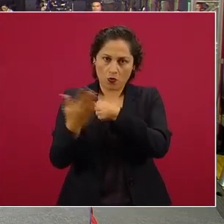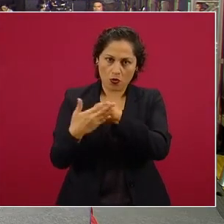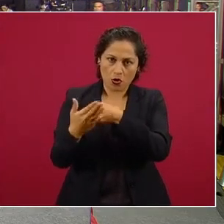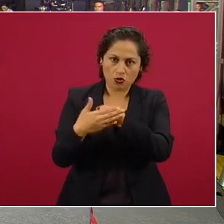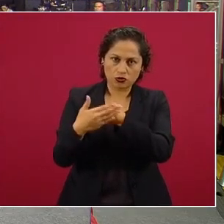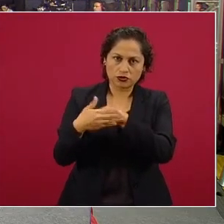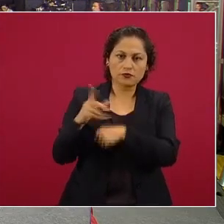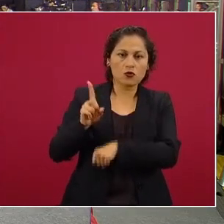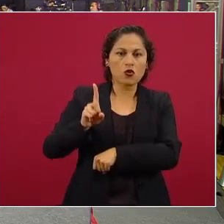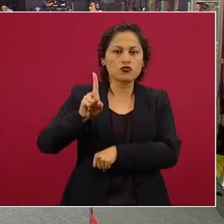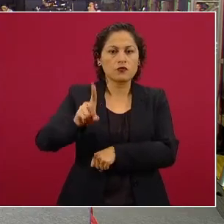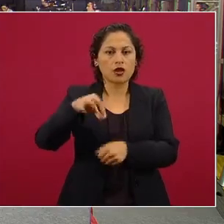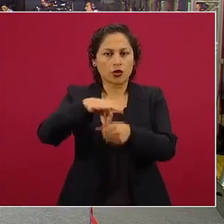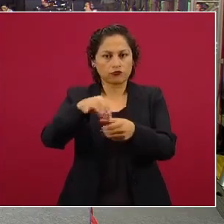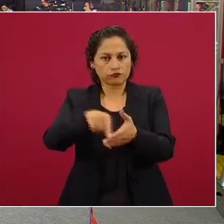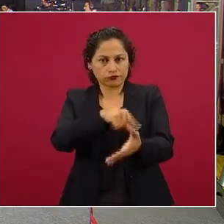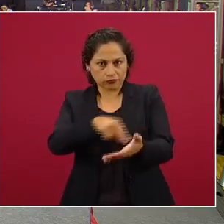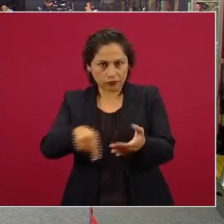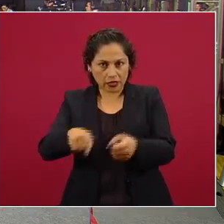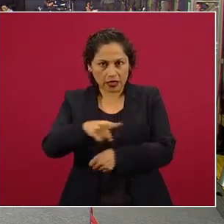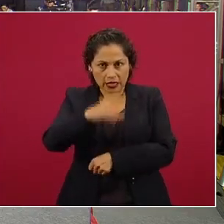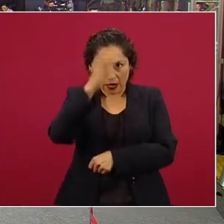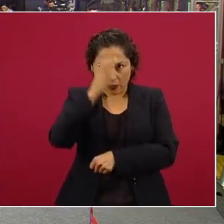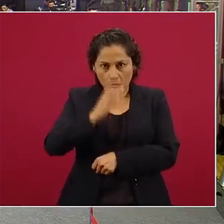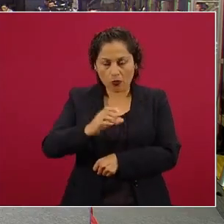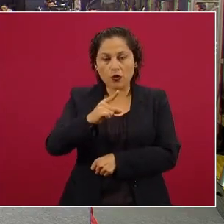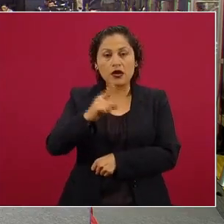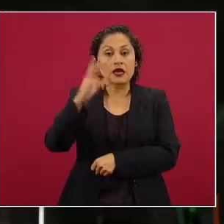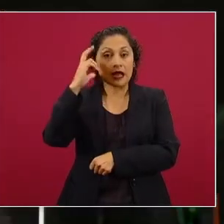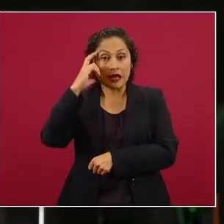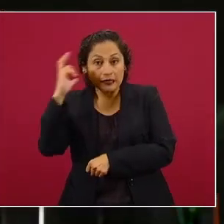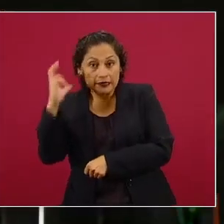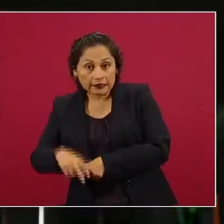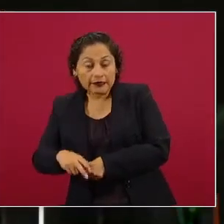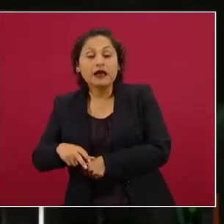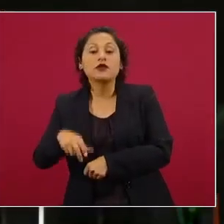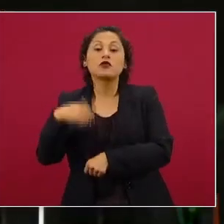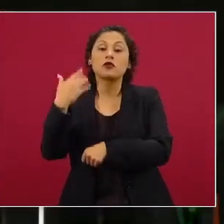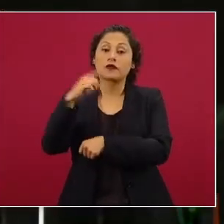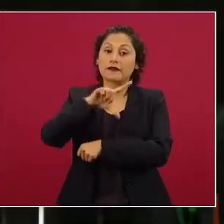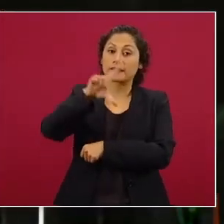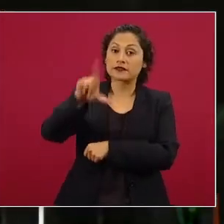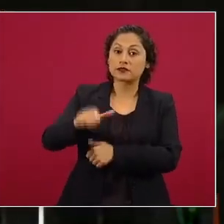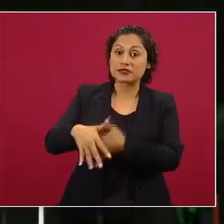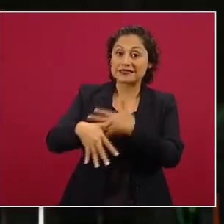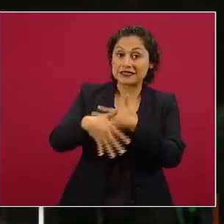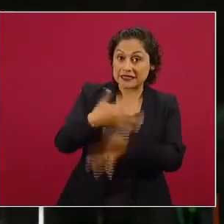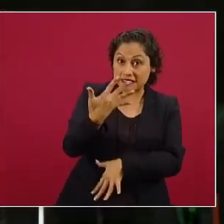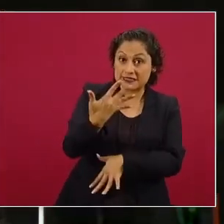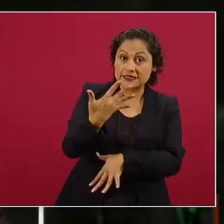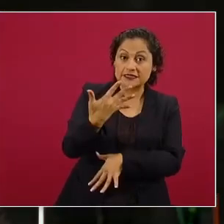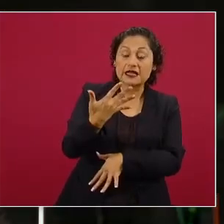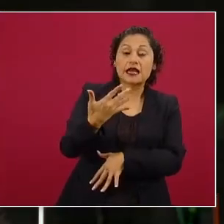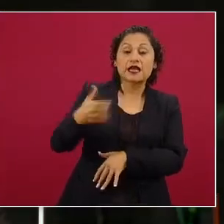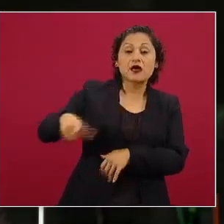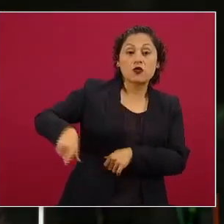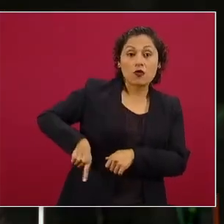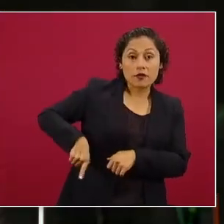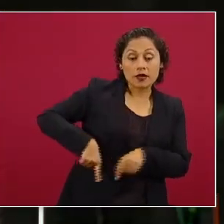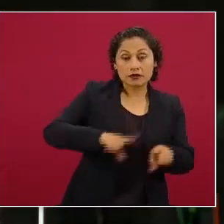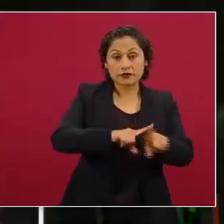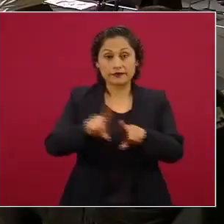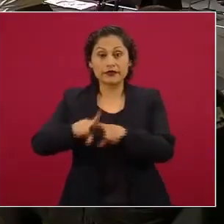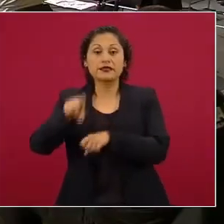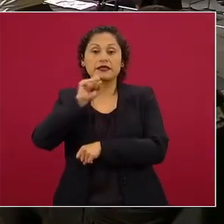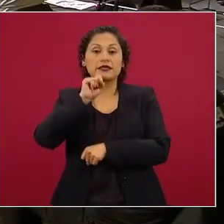en Coahuila e Hidalgo, y en el 21 se renovarán 15 gubernaturas, congresos locales, así como